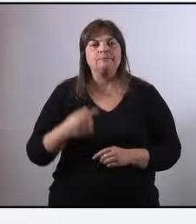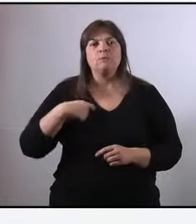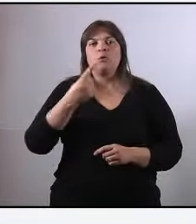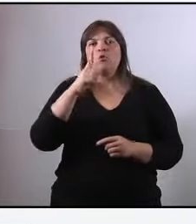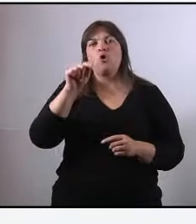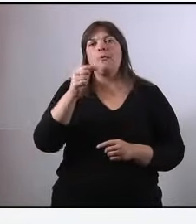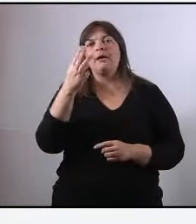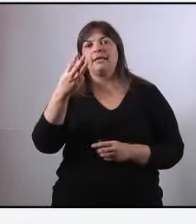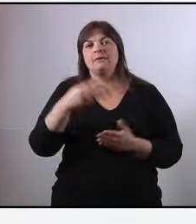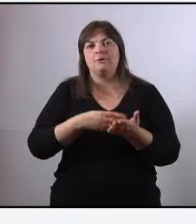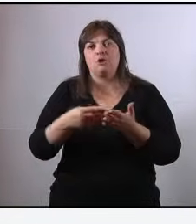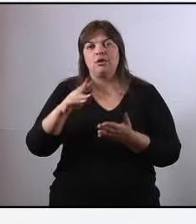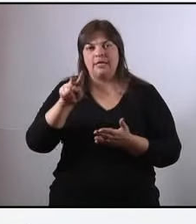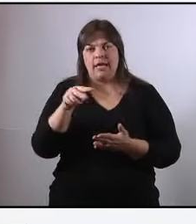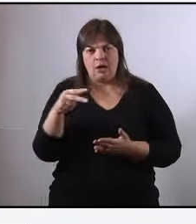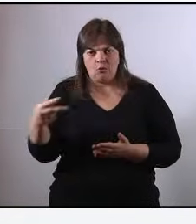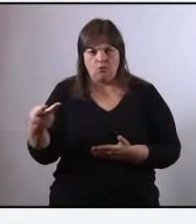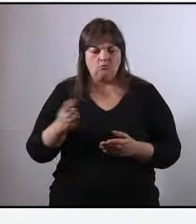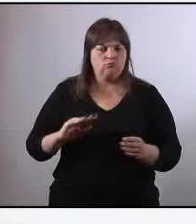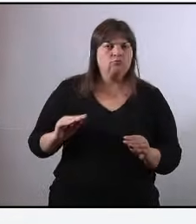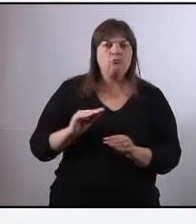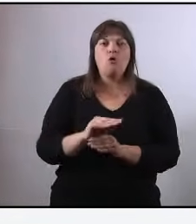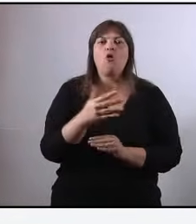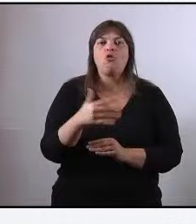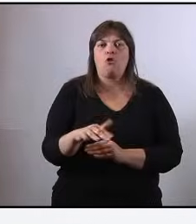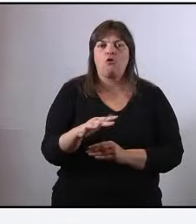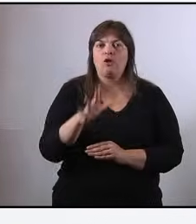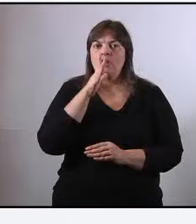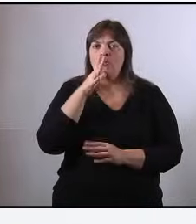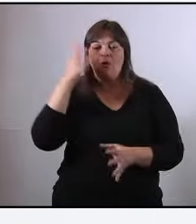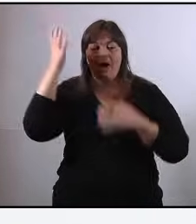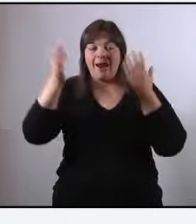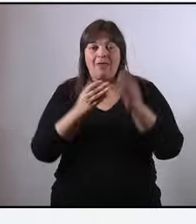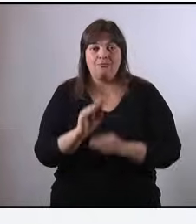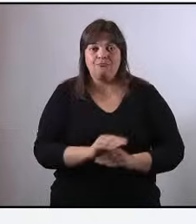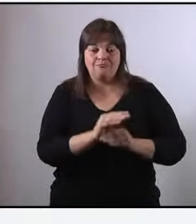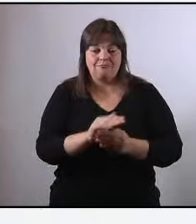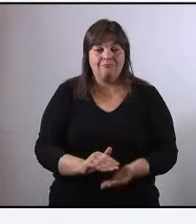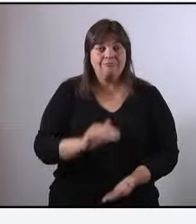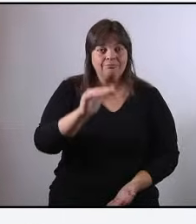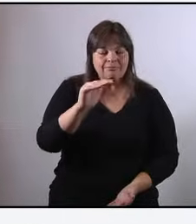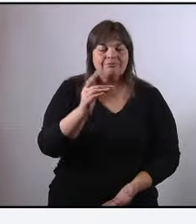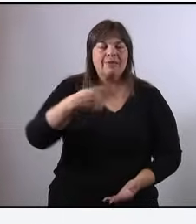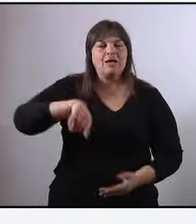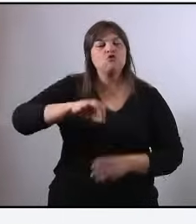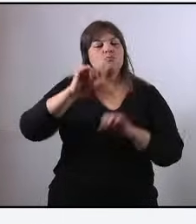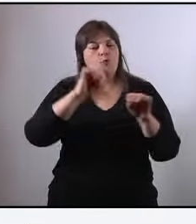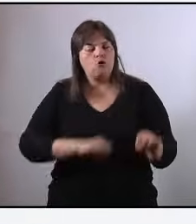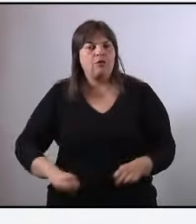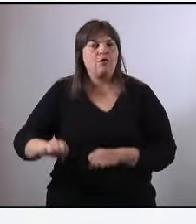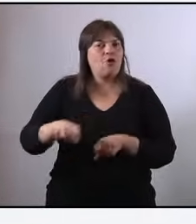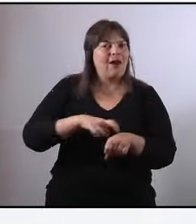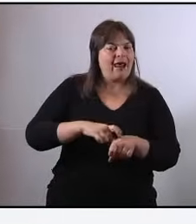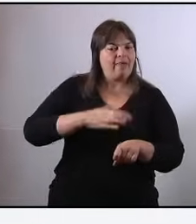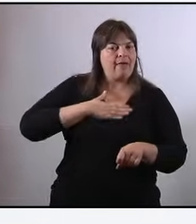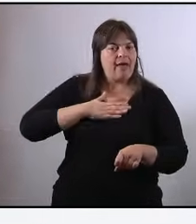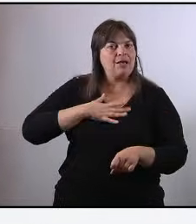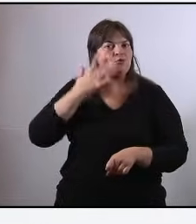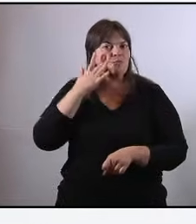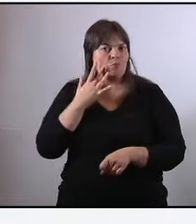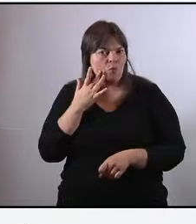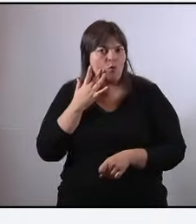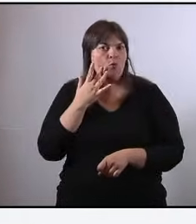1,3 millones de euros para que los criadores de ganado promuevan la protección de razas puras de